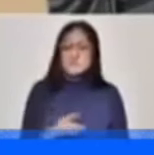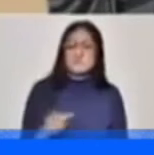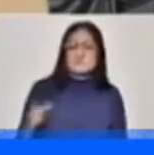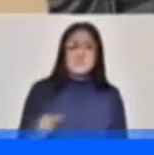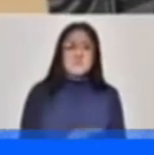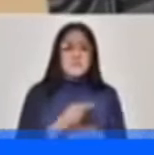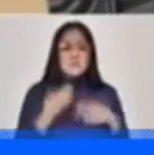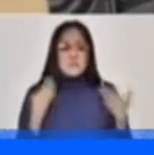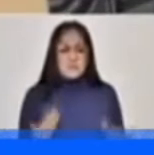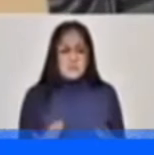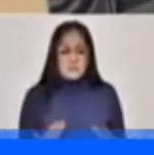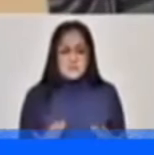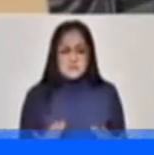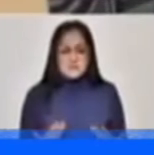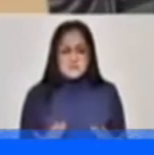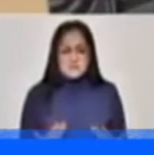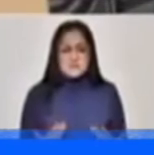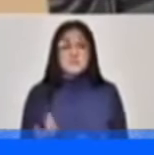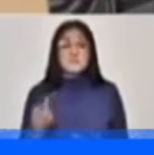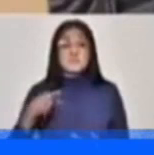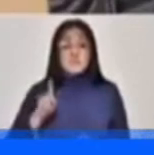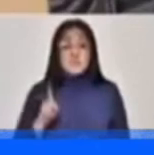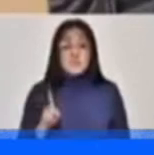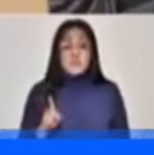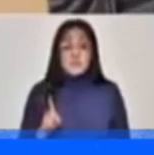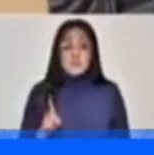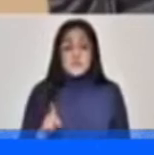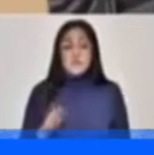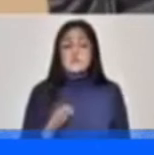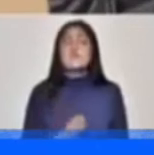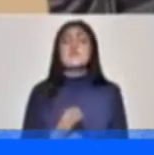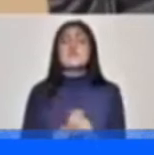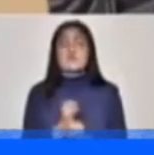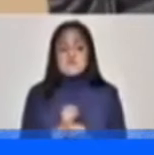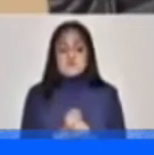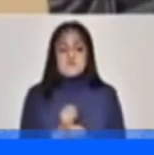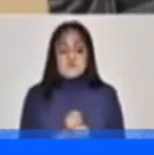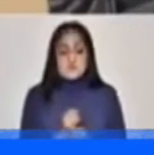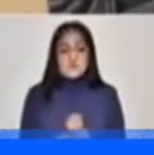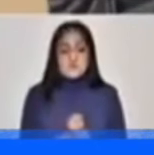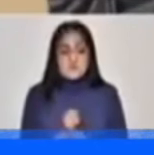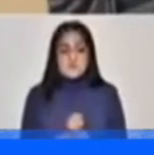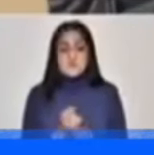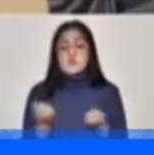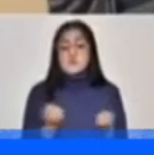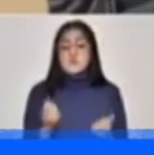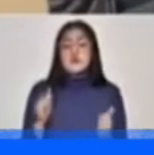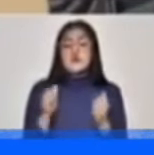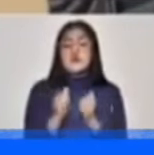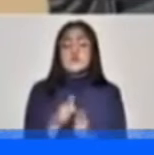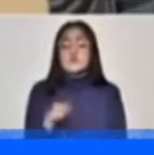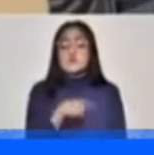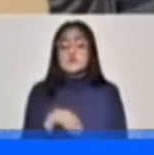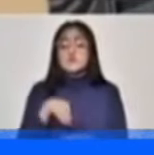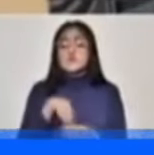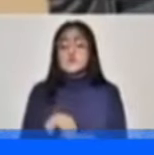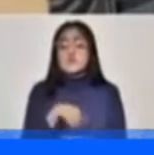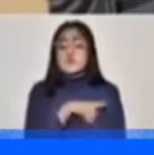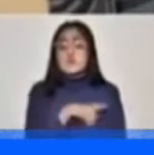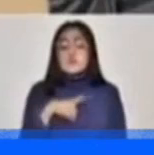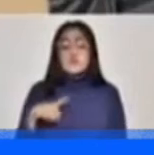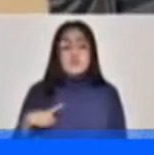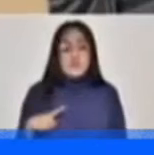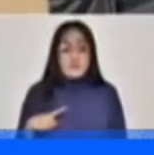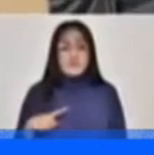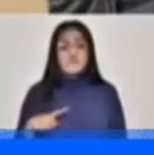detalles. Pero esta investigación se maneja con la secrecía